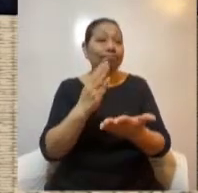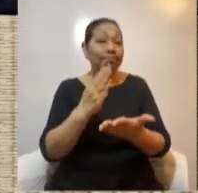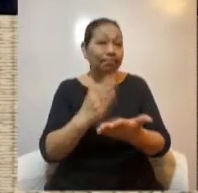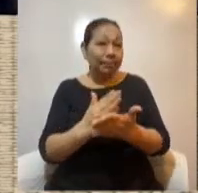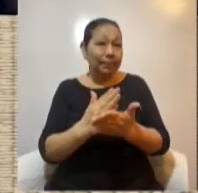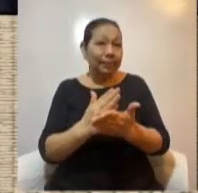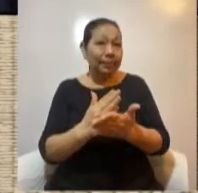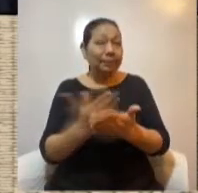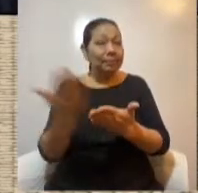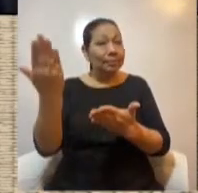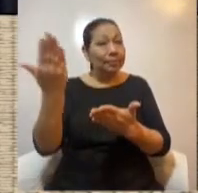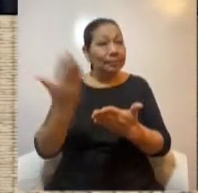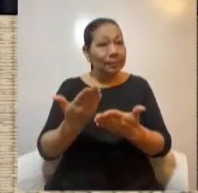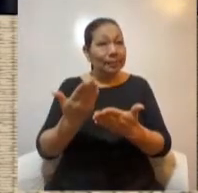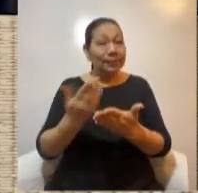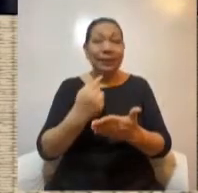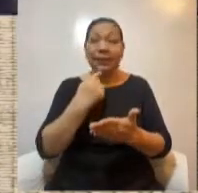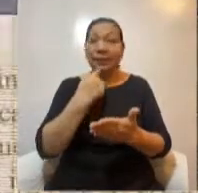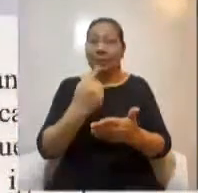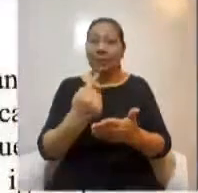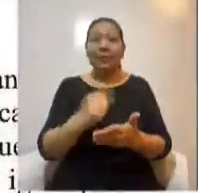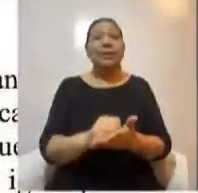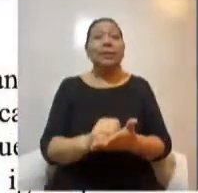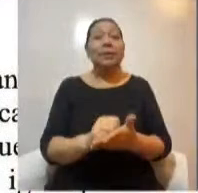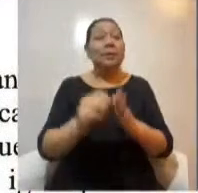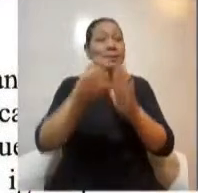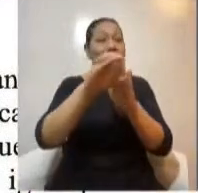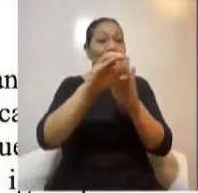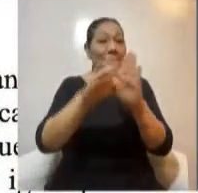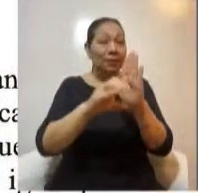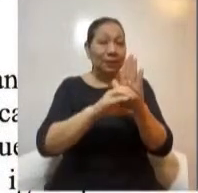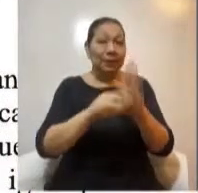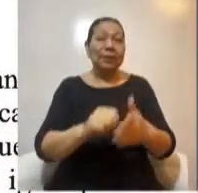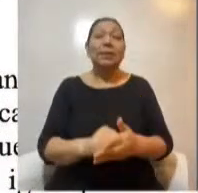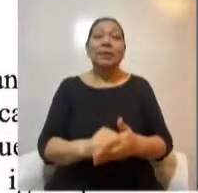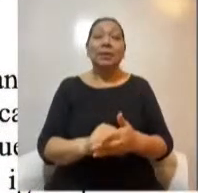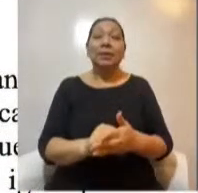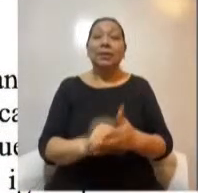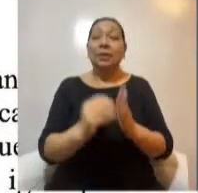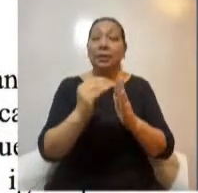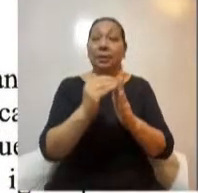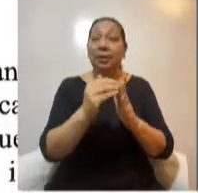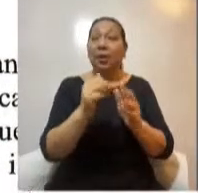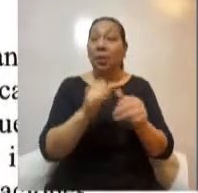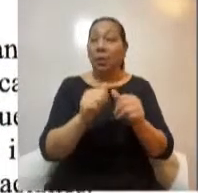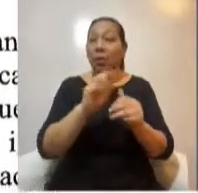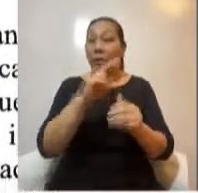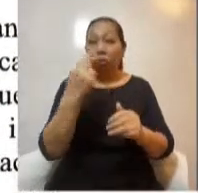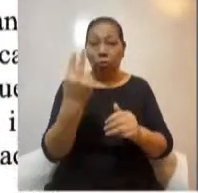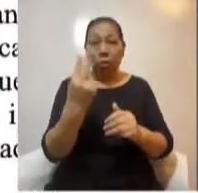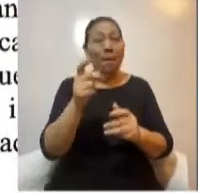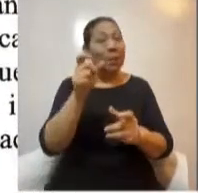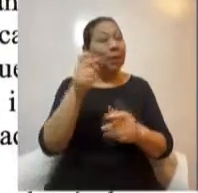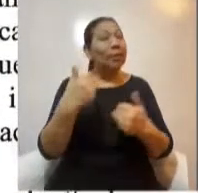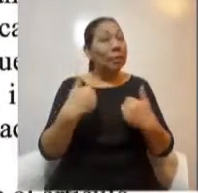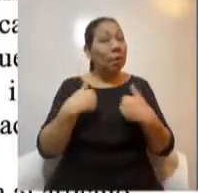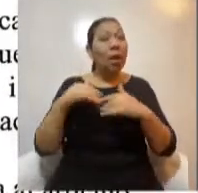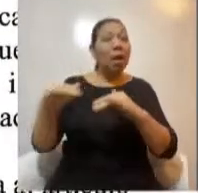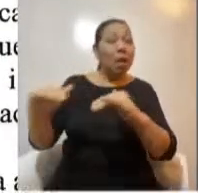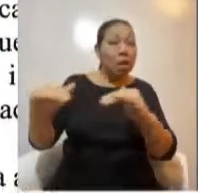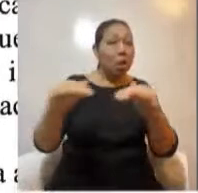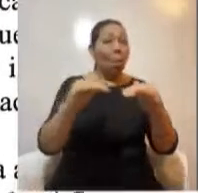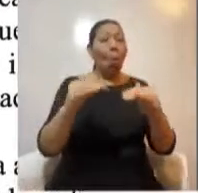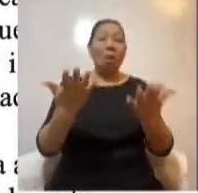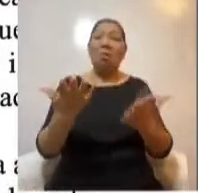parte citando lo que establece nuestra Constitución, ¿no? En el artículo 2 de que toda persona tiene derecho a